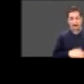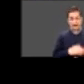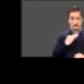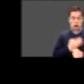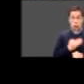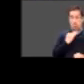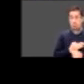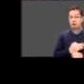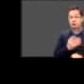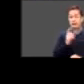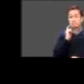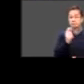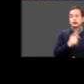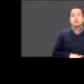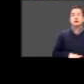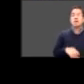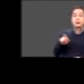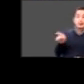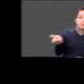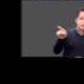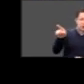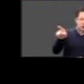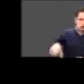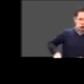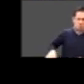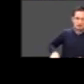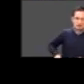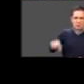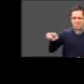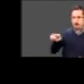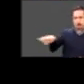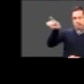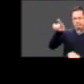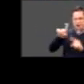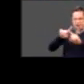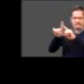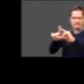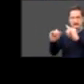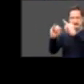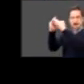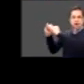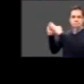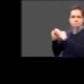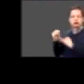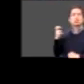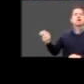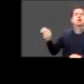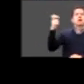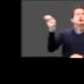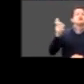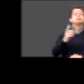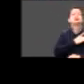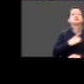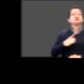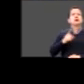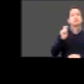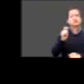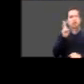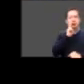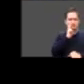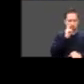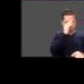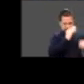las dependencias de la administración pública están haciendo la reflexión y la construcción del